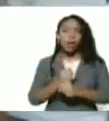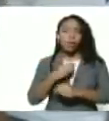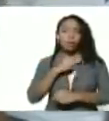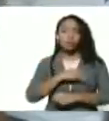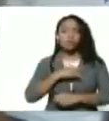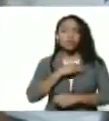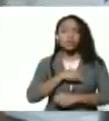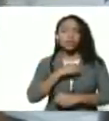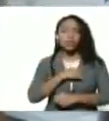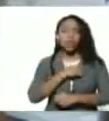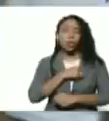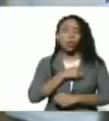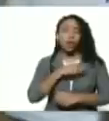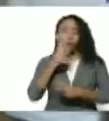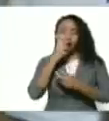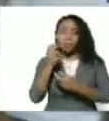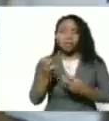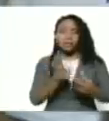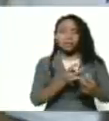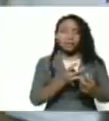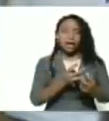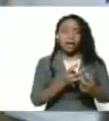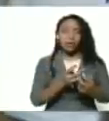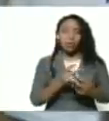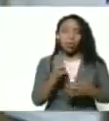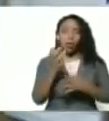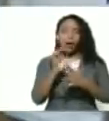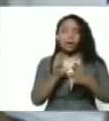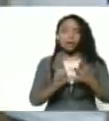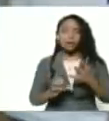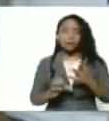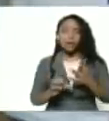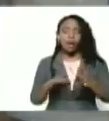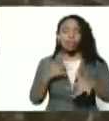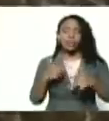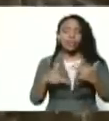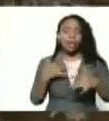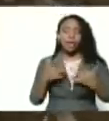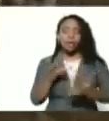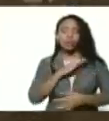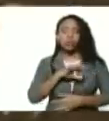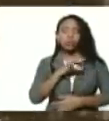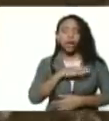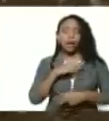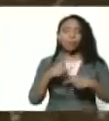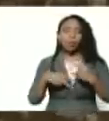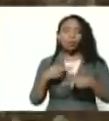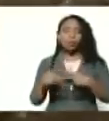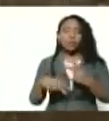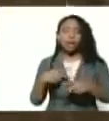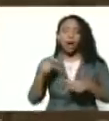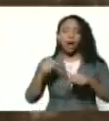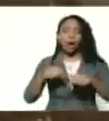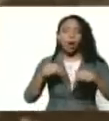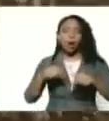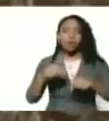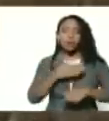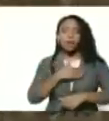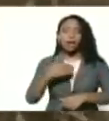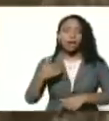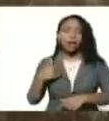hemos visitado, caracterizado actividades socioproductivas, de lo cual hoy le